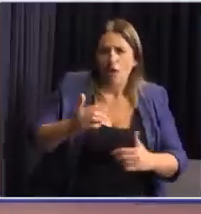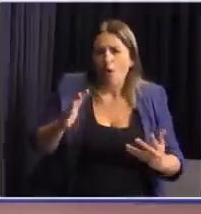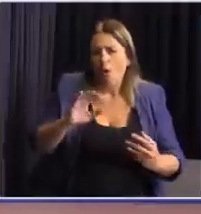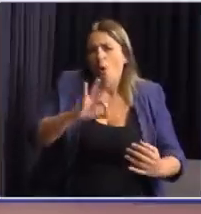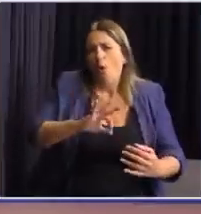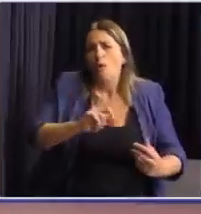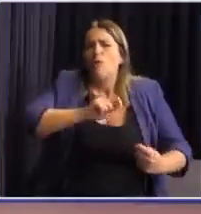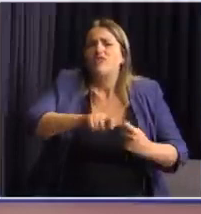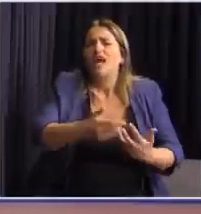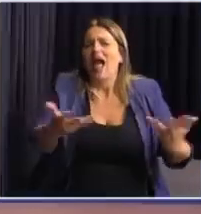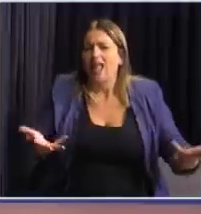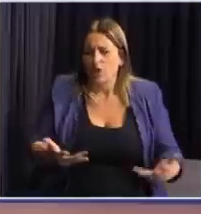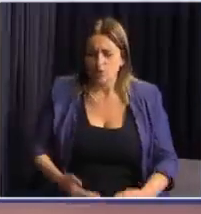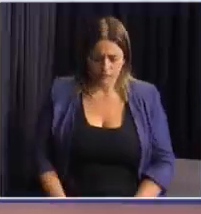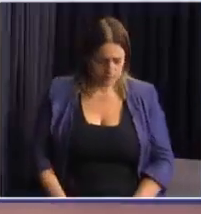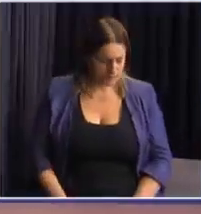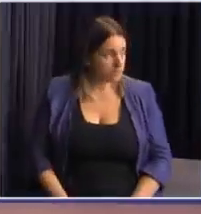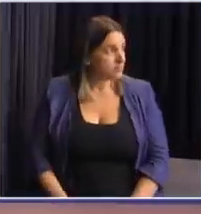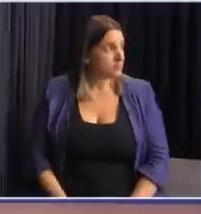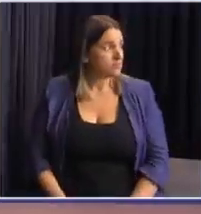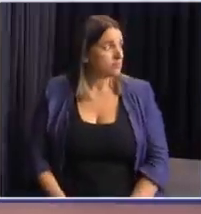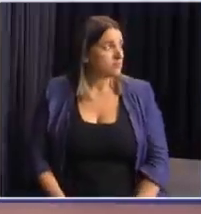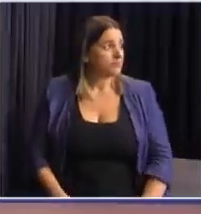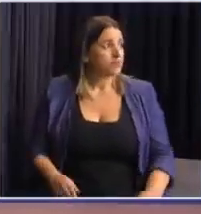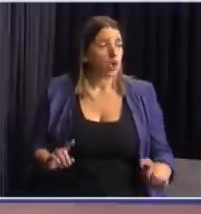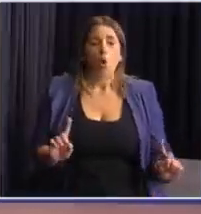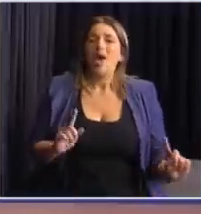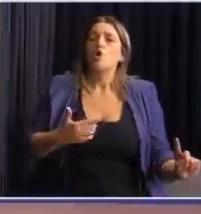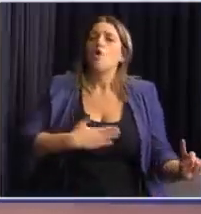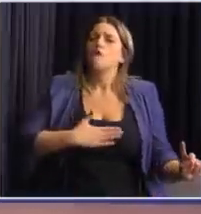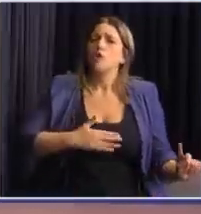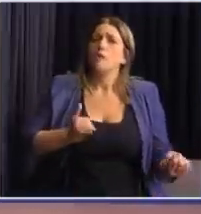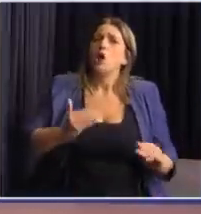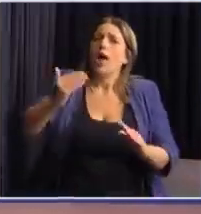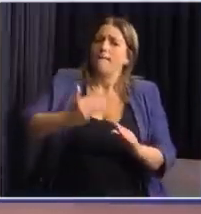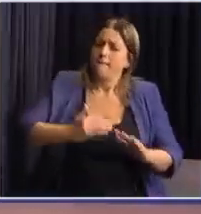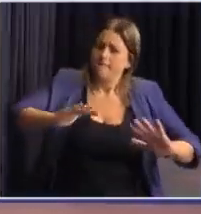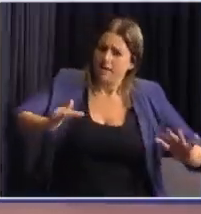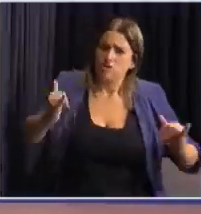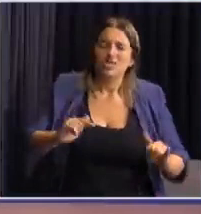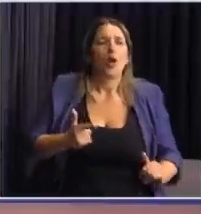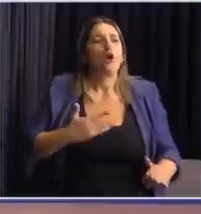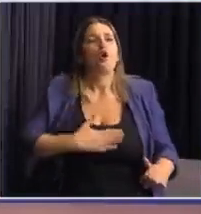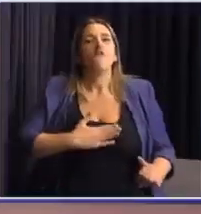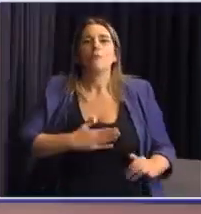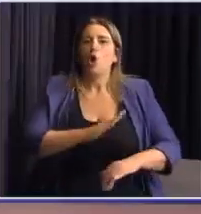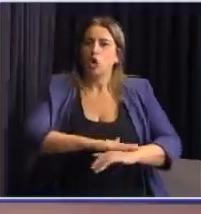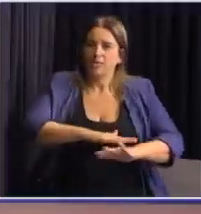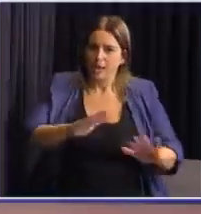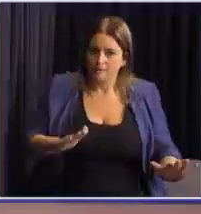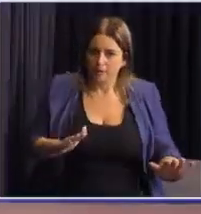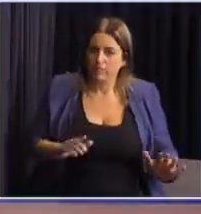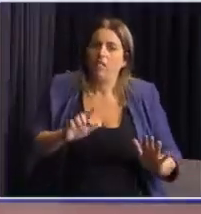aún más los contagios? Gracias. Insisto, no estamos conformes, pero ha bajado. No estamos conformes con el ritmo,